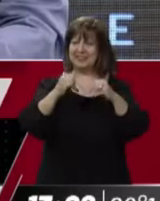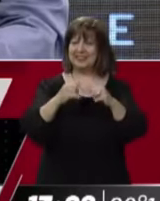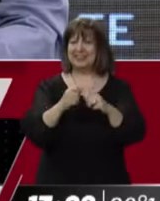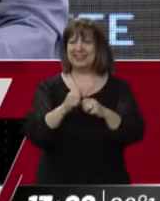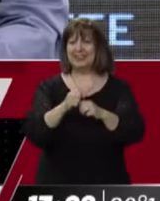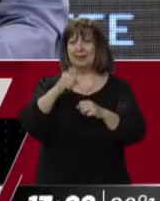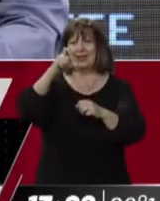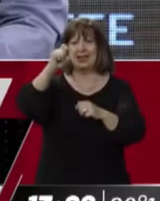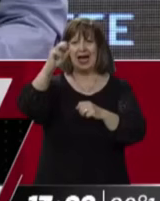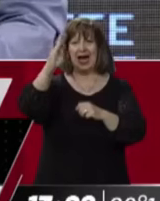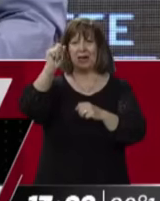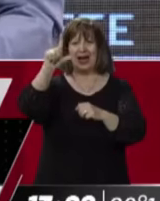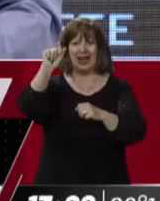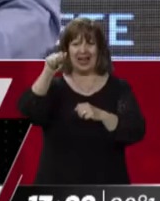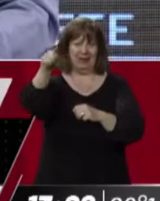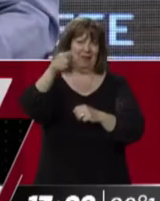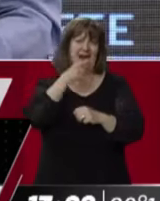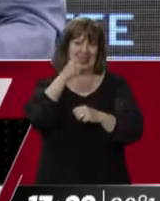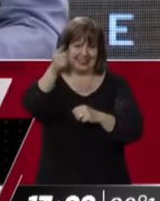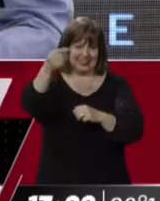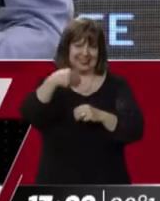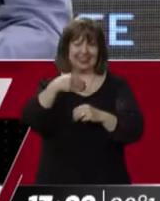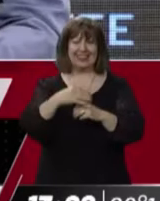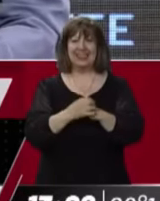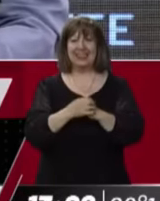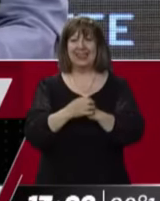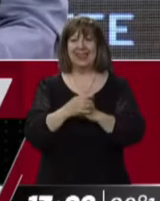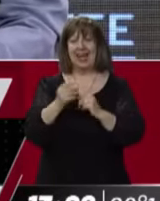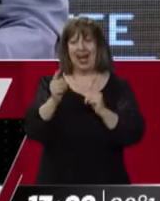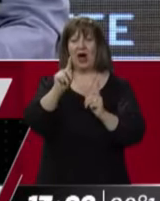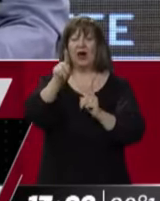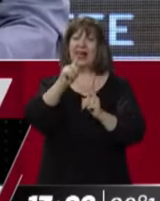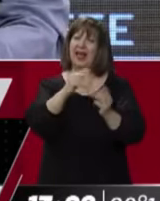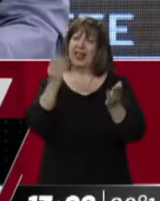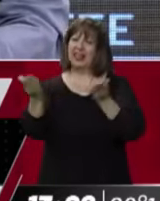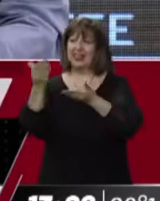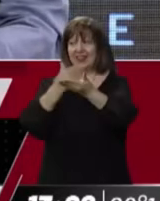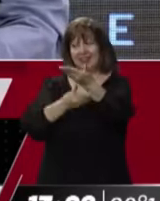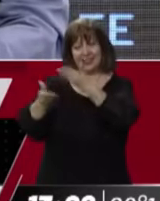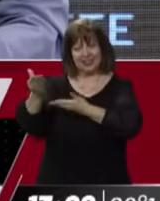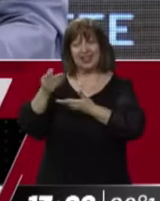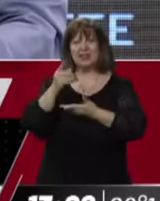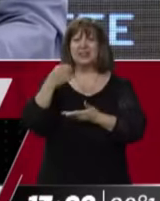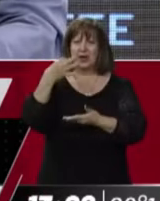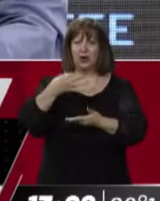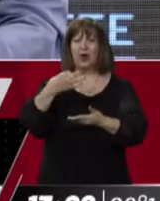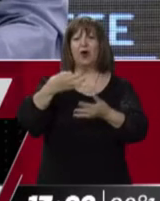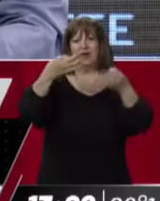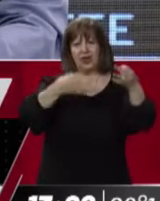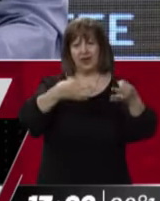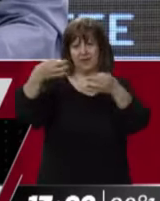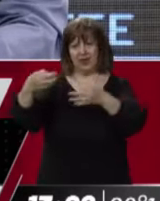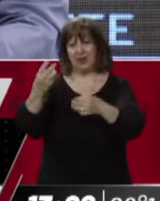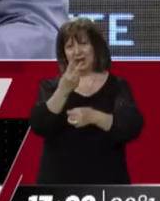Tiene que ser al revés ahora. Tiene que ser al revés. Así hay que devolver la gentileza. Así es. Así que